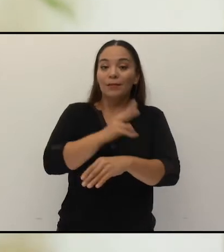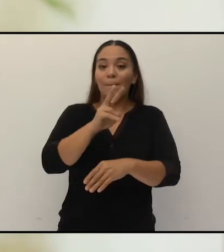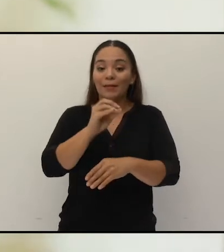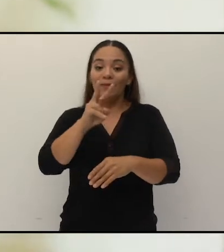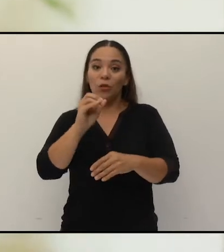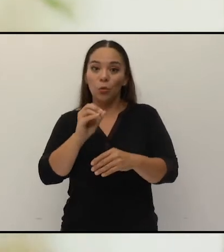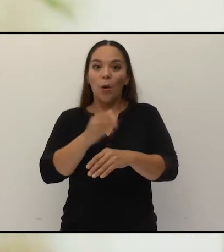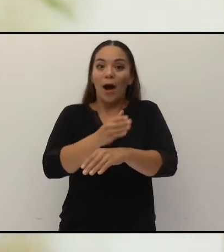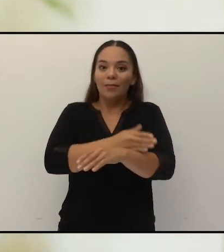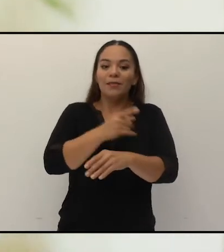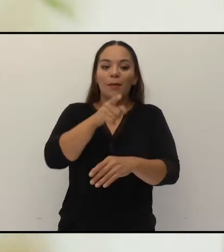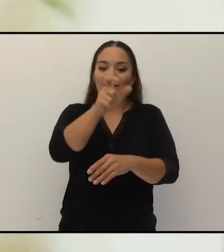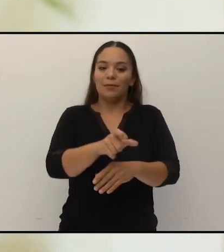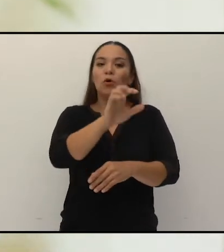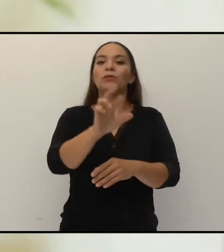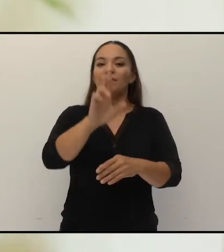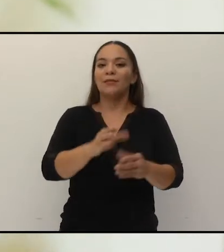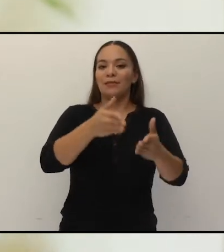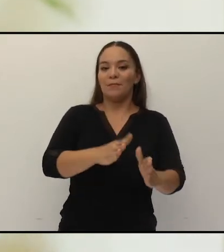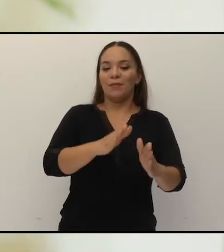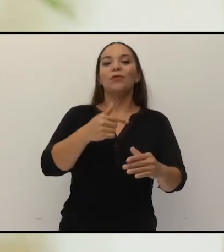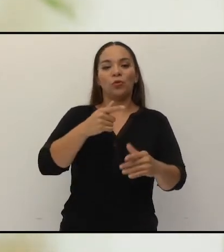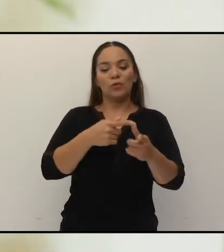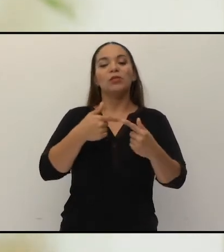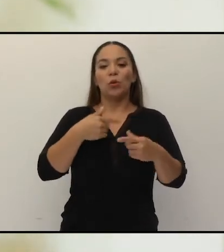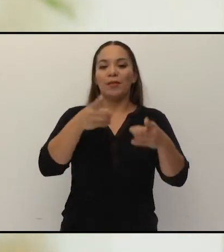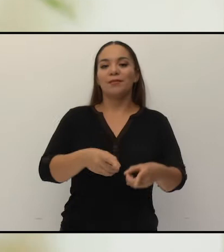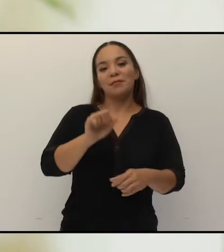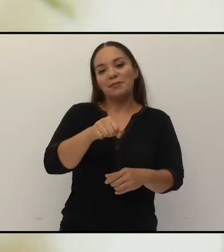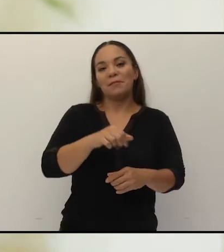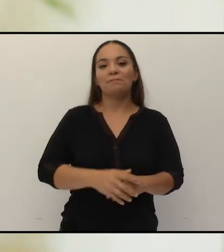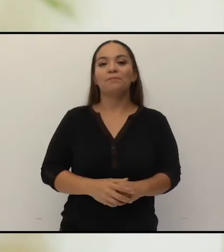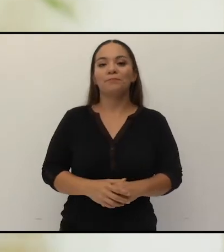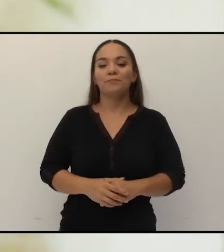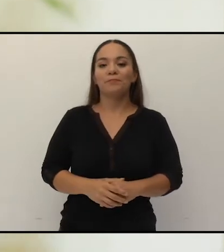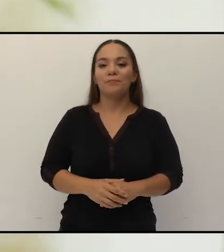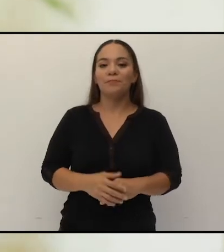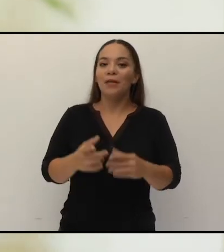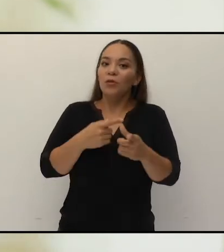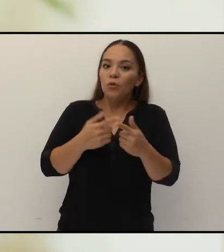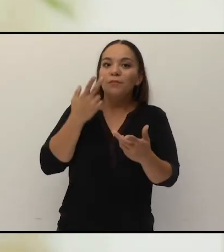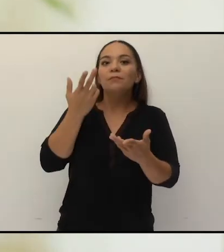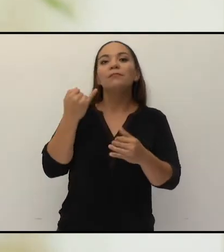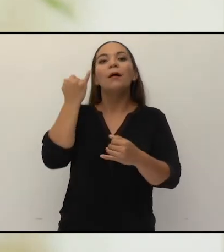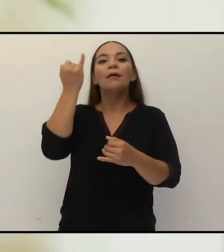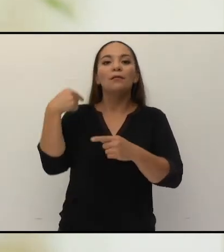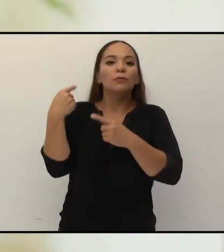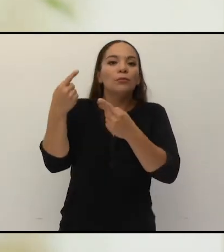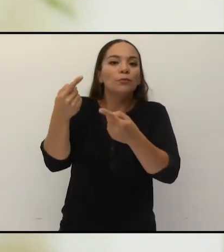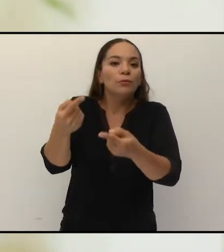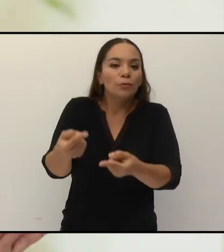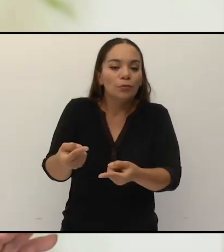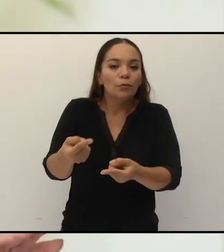21 para ser costarricense de nacimiento. Y yo opté. Sí, entonces vea desde cuándo